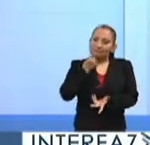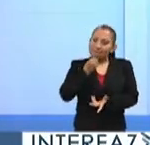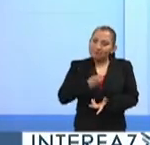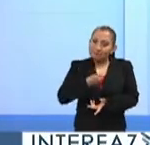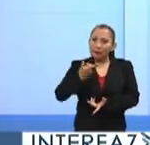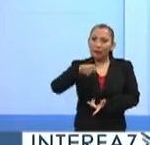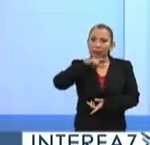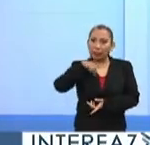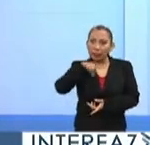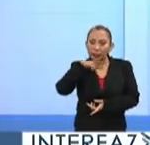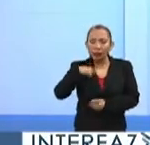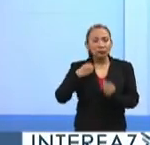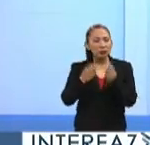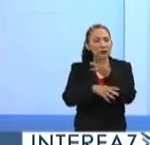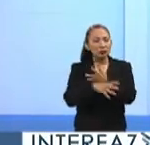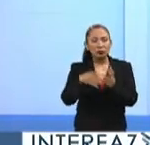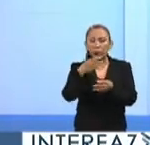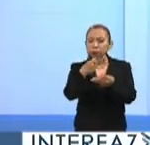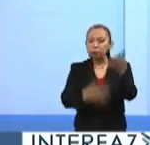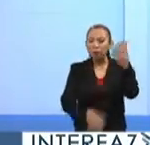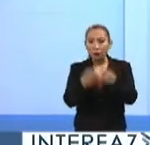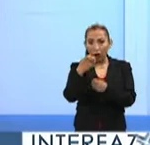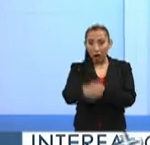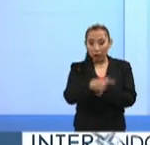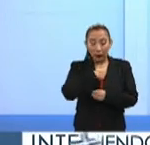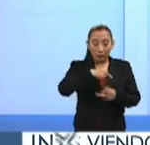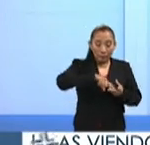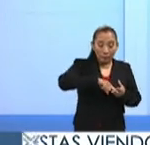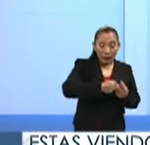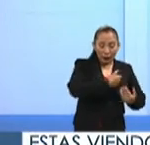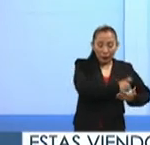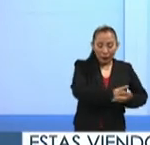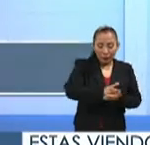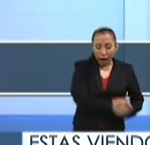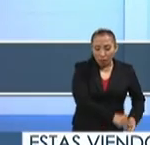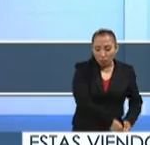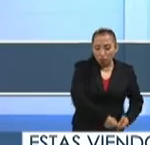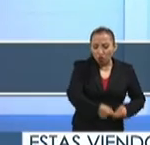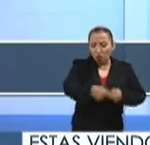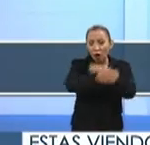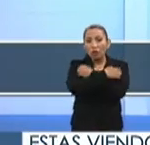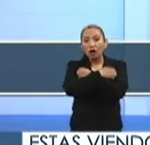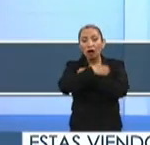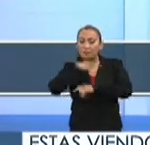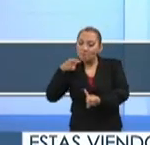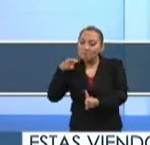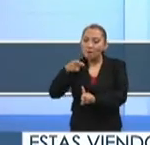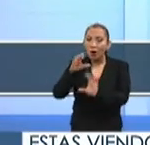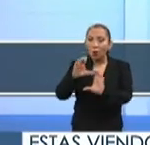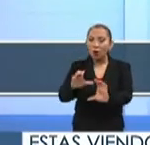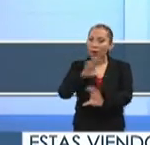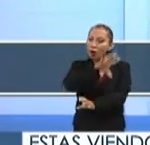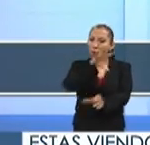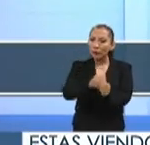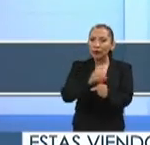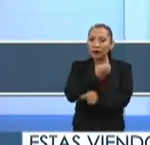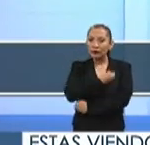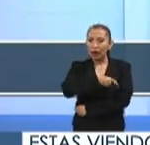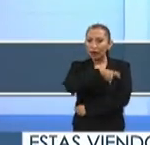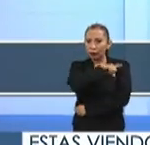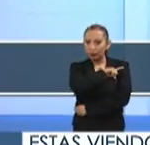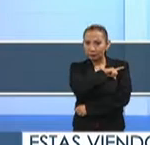entre muchas otras. Es por eso que forma parte desde las primeras etapas del desarrollo de una educación enfocada en un cuidado integral de la